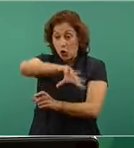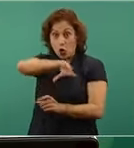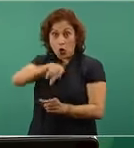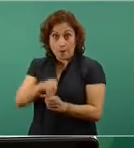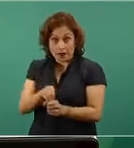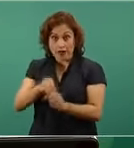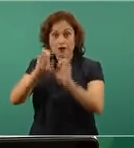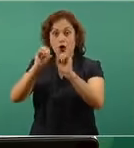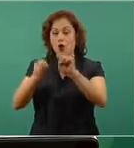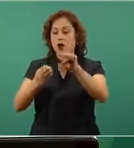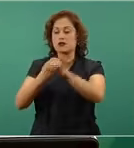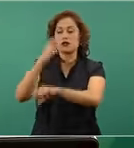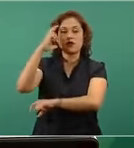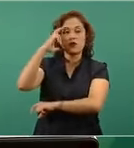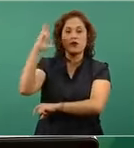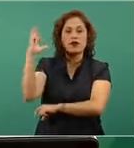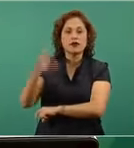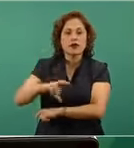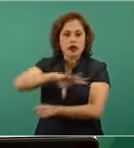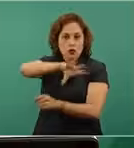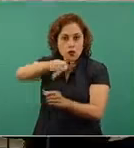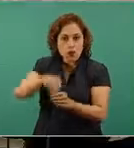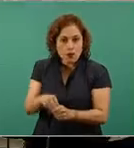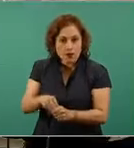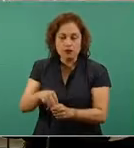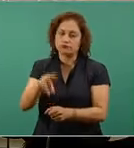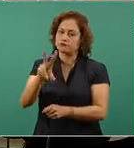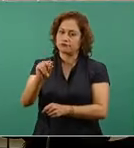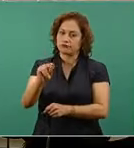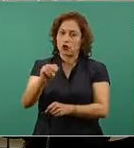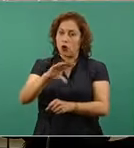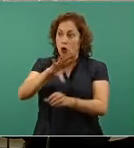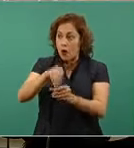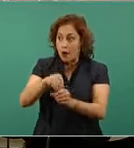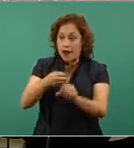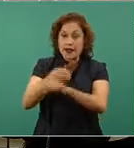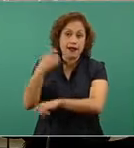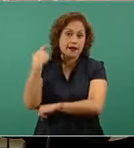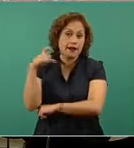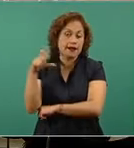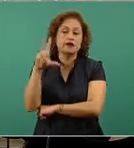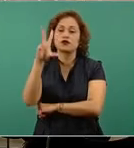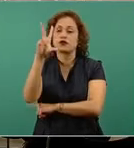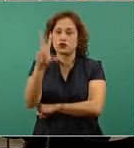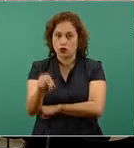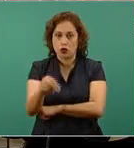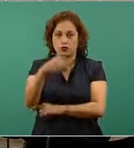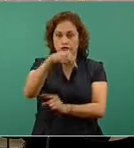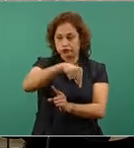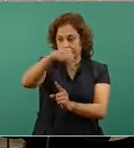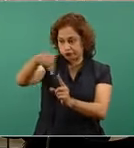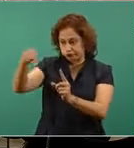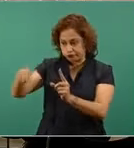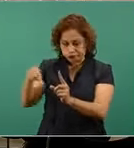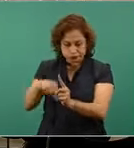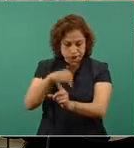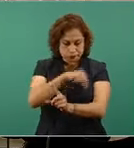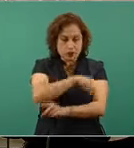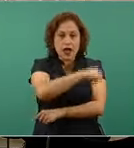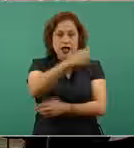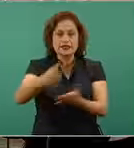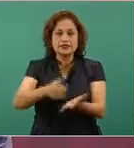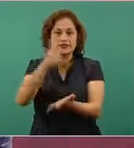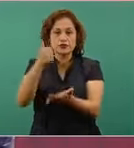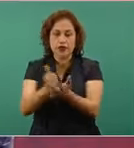es todo el territorio de Querétaro, son sus ciudades principales, porque son las metrópolis, las zonas urbanas